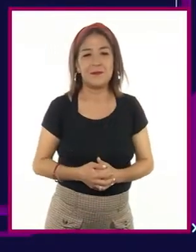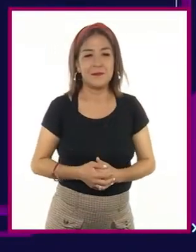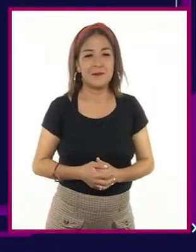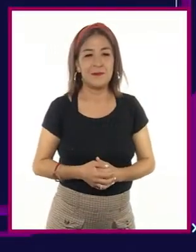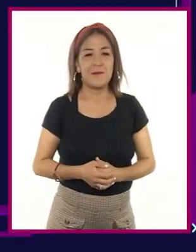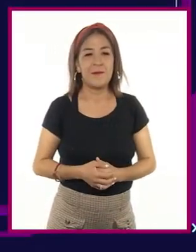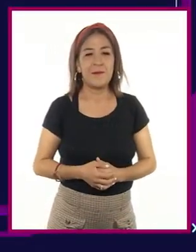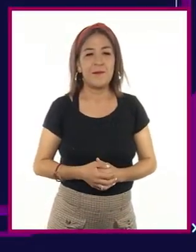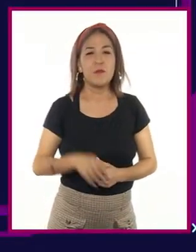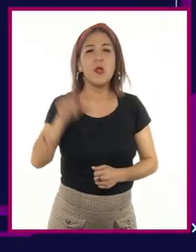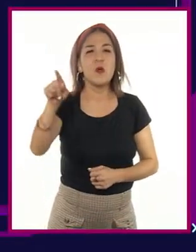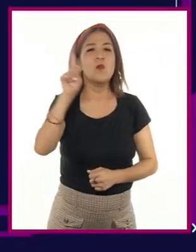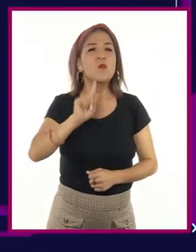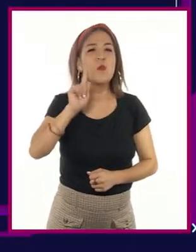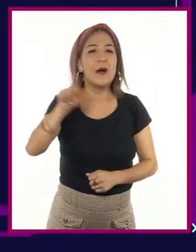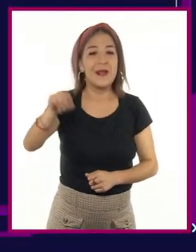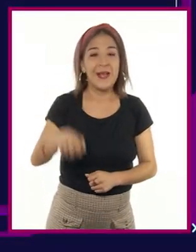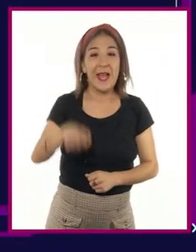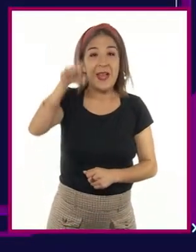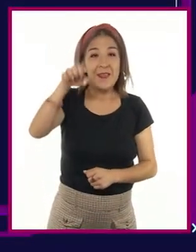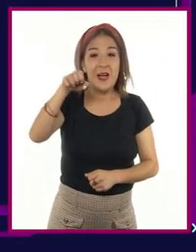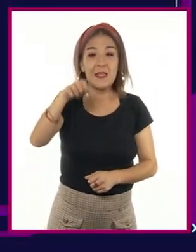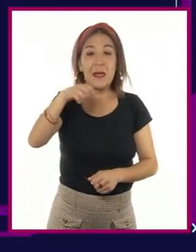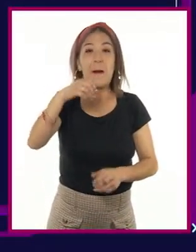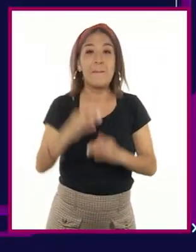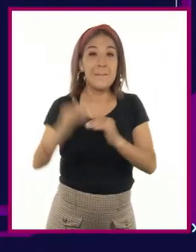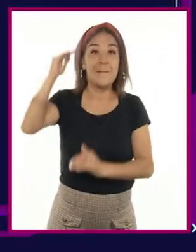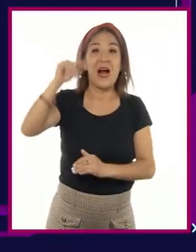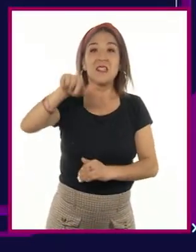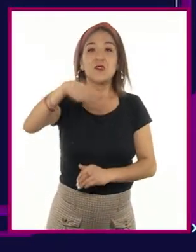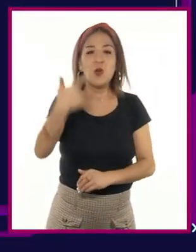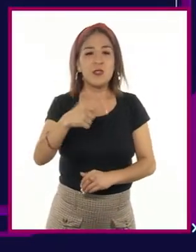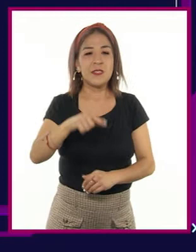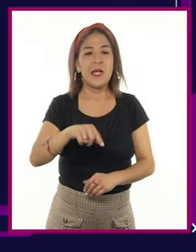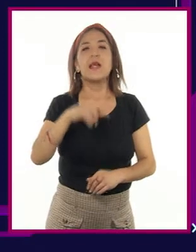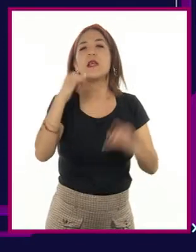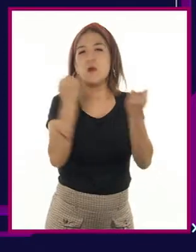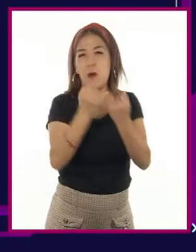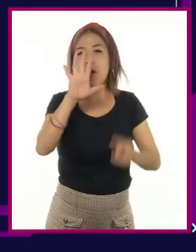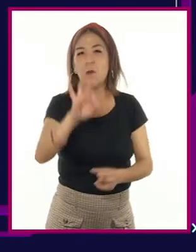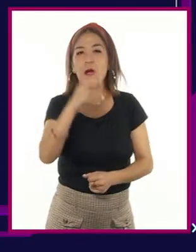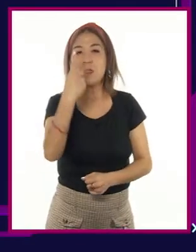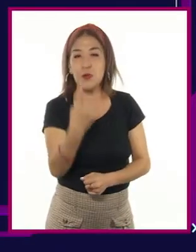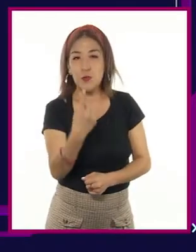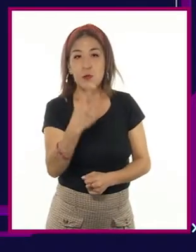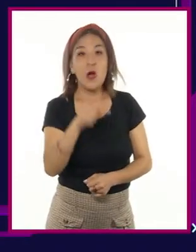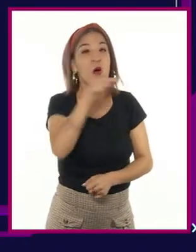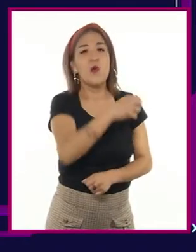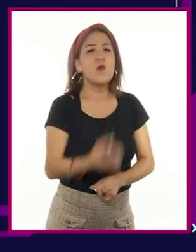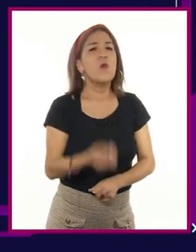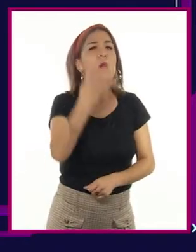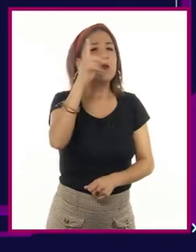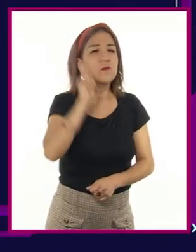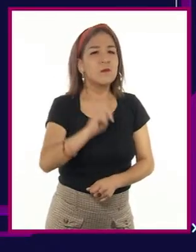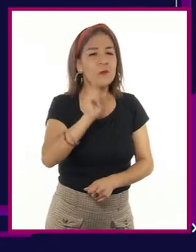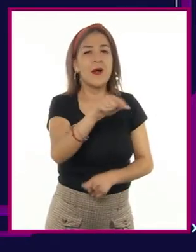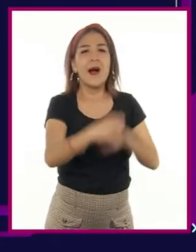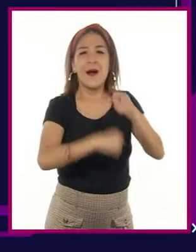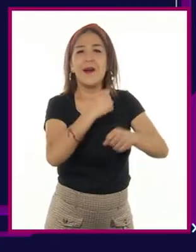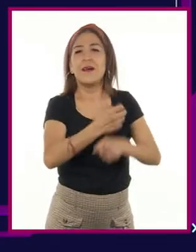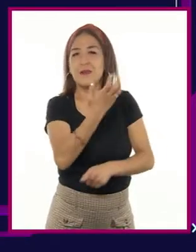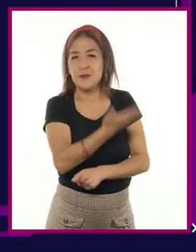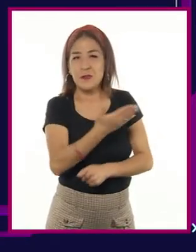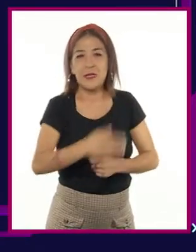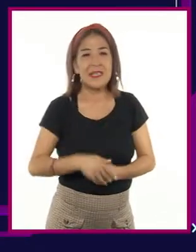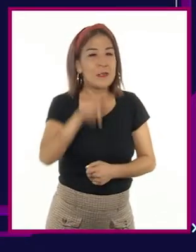la edad de consuelo ha aumentado en 12 es igual a 41 cuál es la edad de consuelo como no se conoce